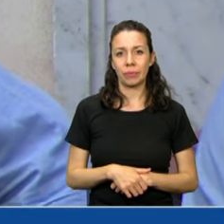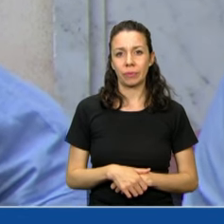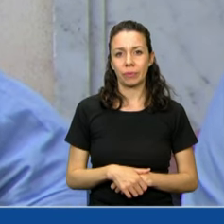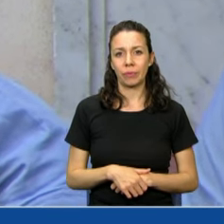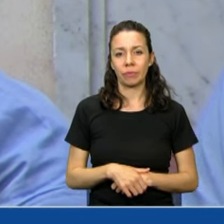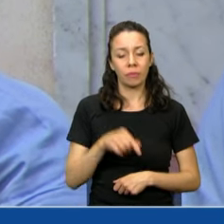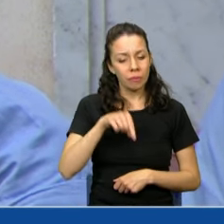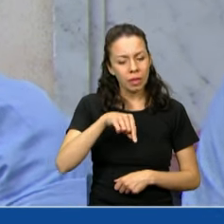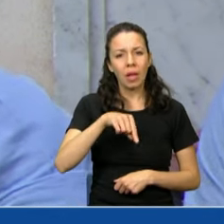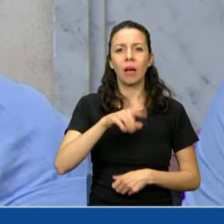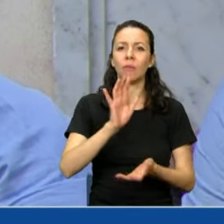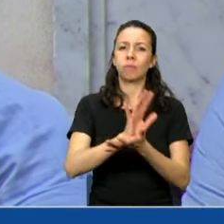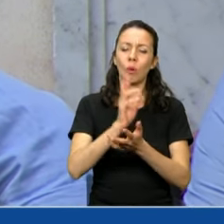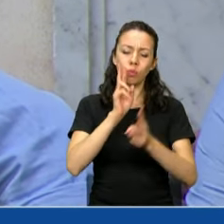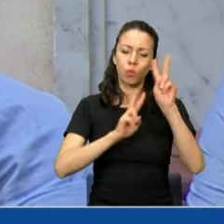ver